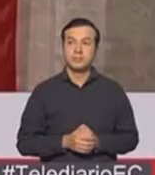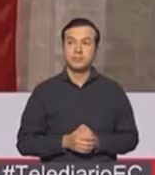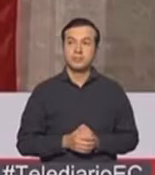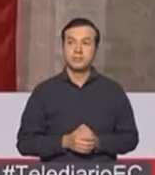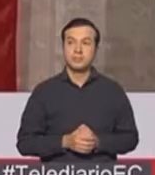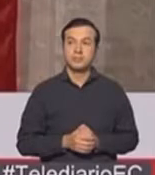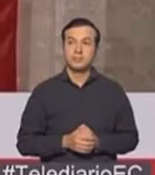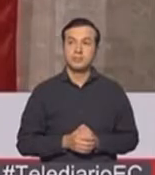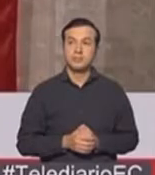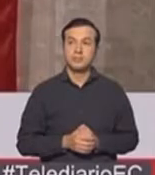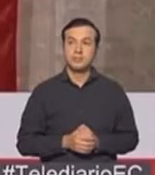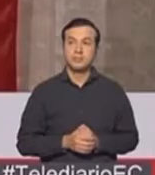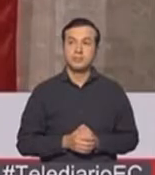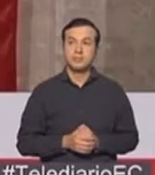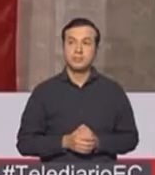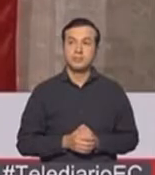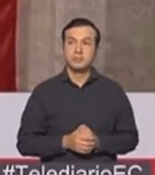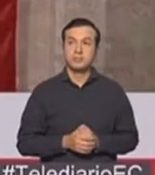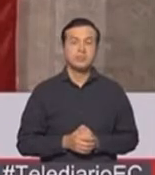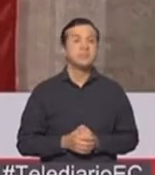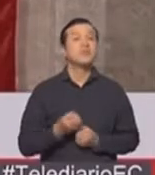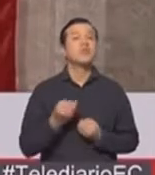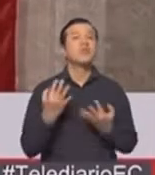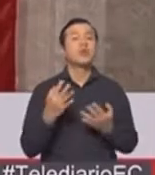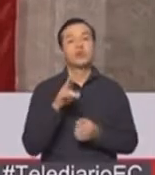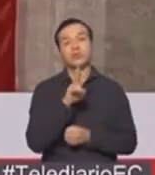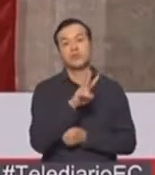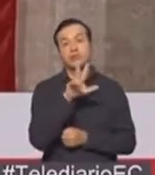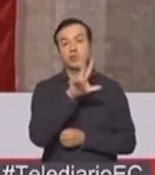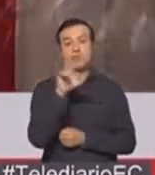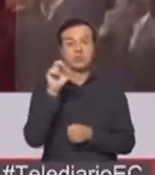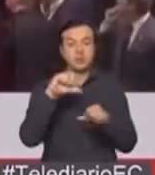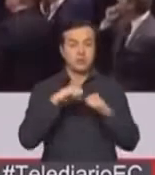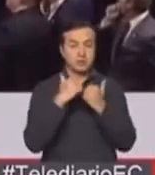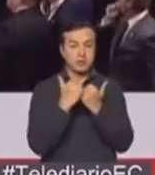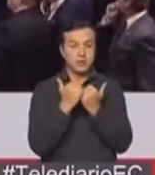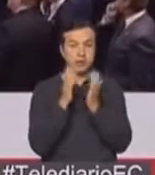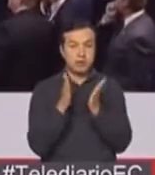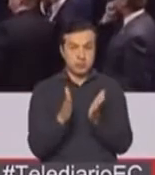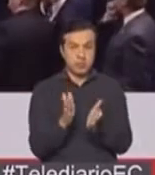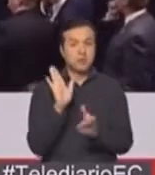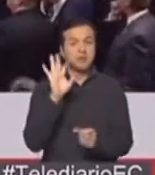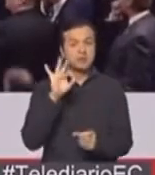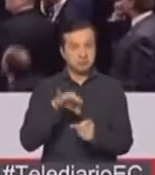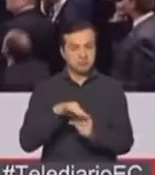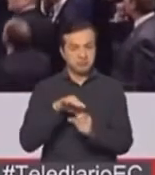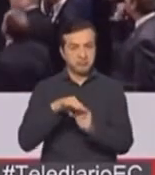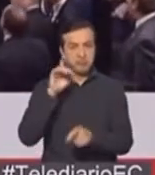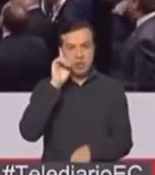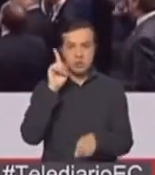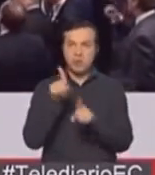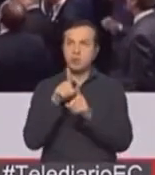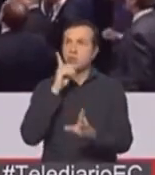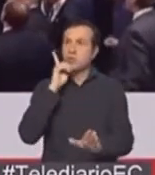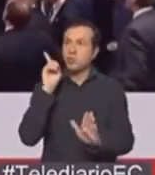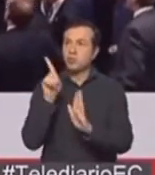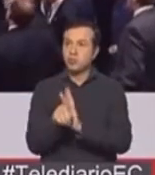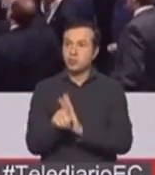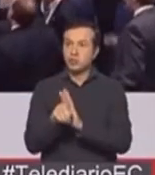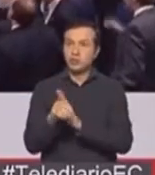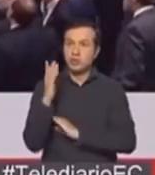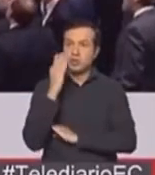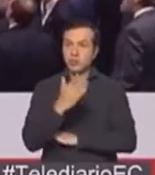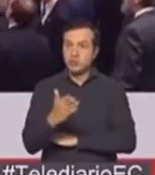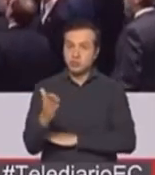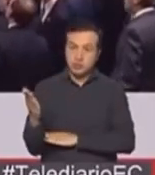de un total de 230 legisladores apoyaron imputar políticamente a donald trump con ese voto mientras